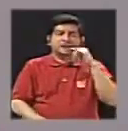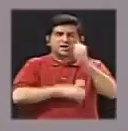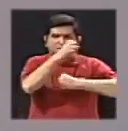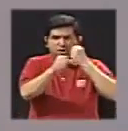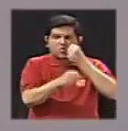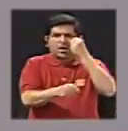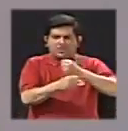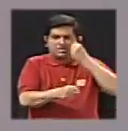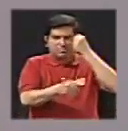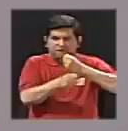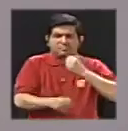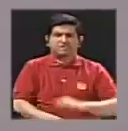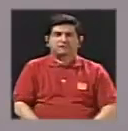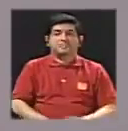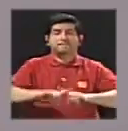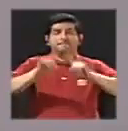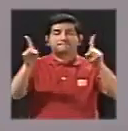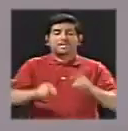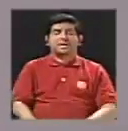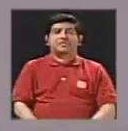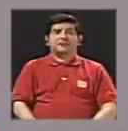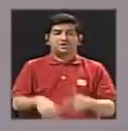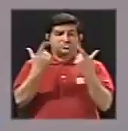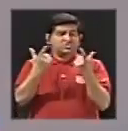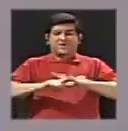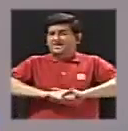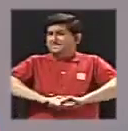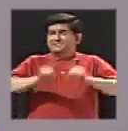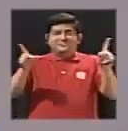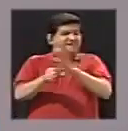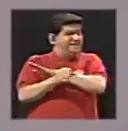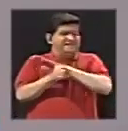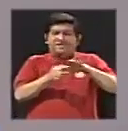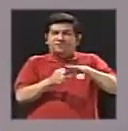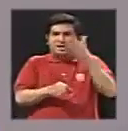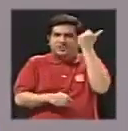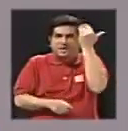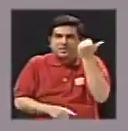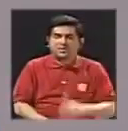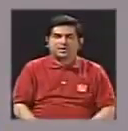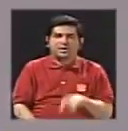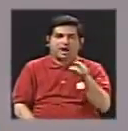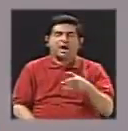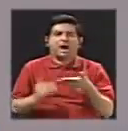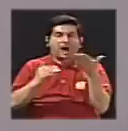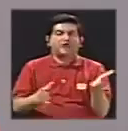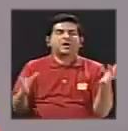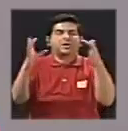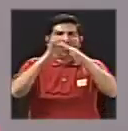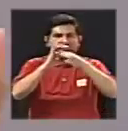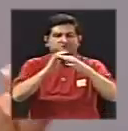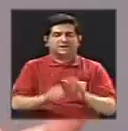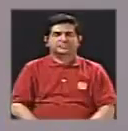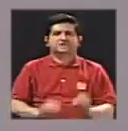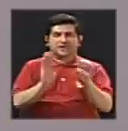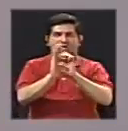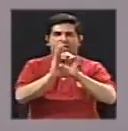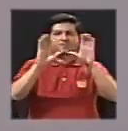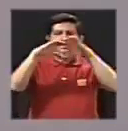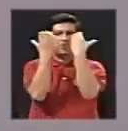de trabajar y sin embargo ganan totalmente diferente. Uh-huh. ¿Por qué? Porque aquí tienen que ver algunas cosas. Por ejemplo, la